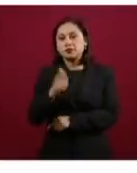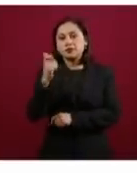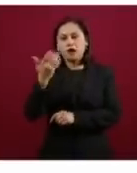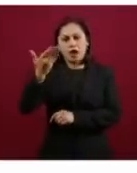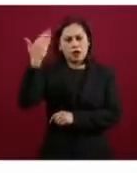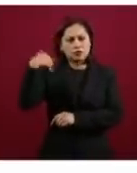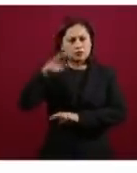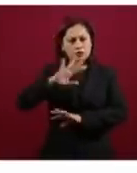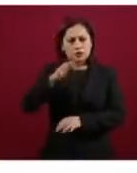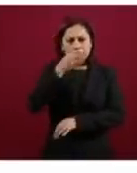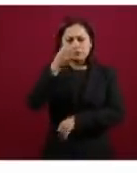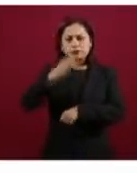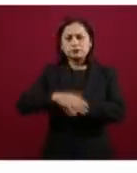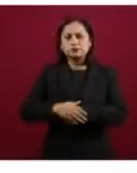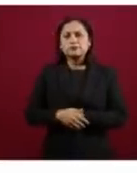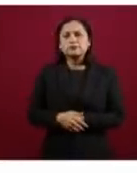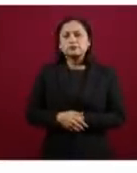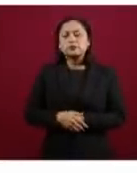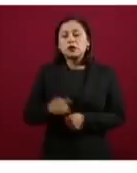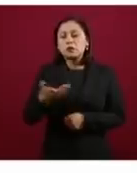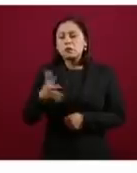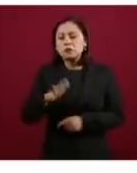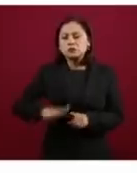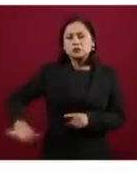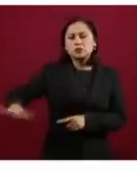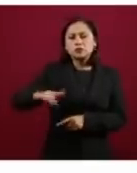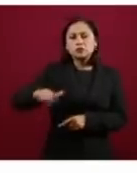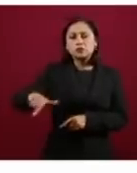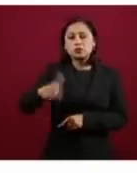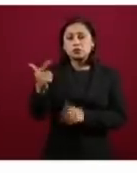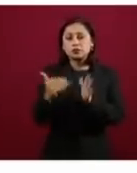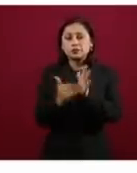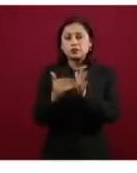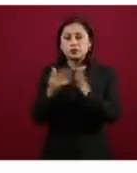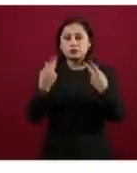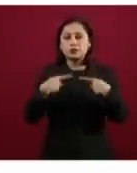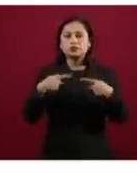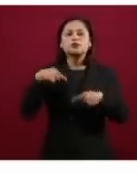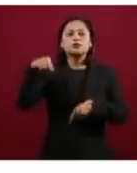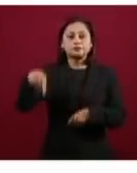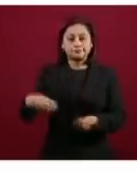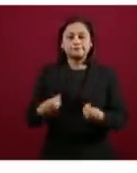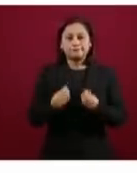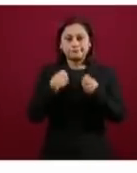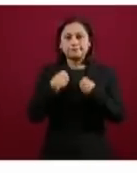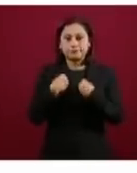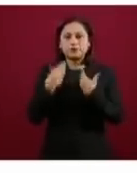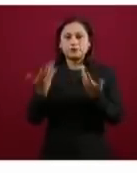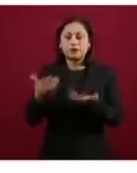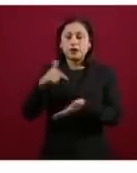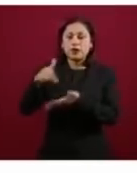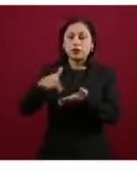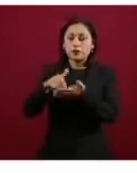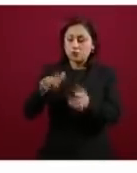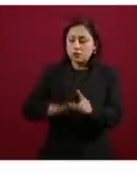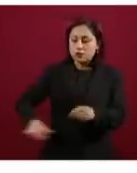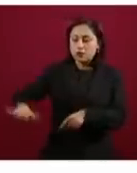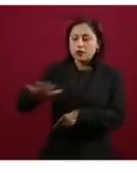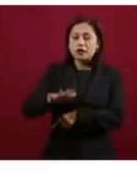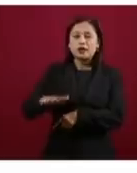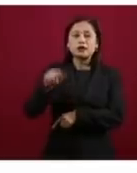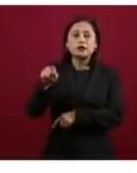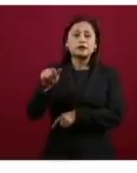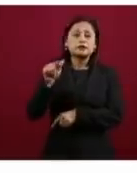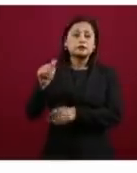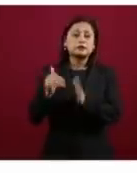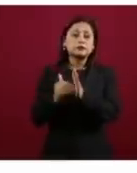avisando, y estamos hablando de una población de 12 millones de habitantes y en una zona que llegan aproximadamente 17 millones de turistas